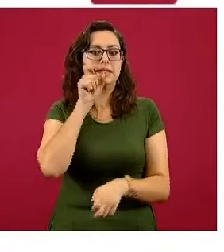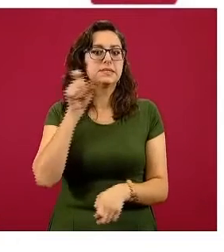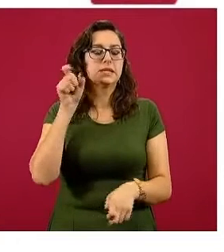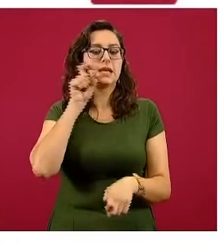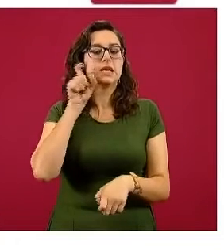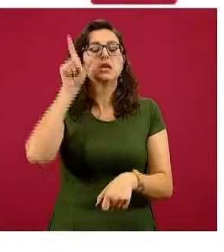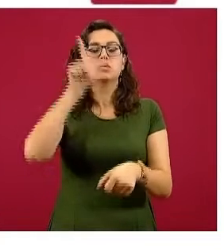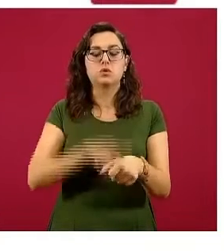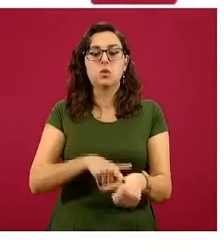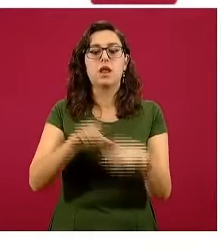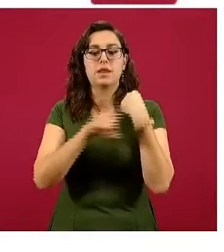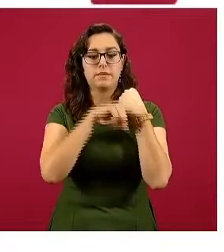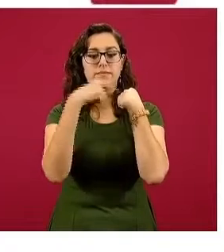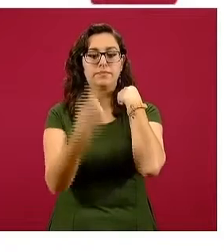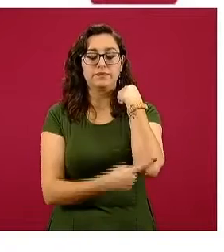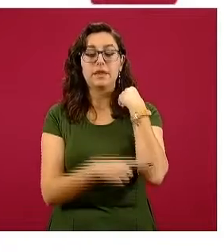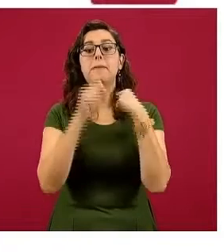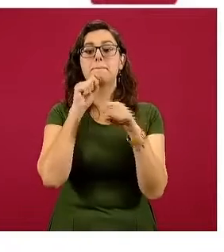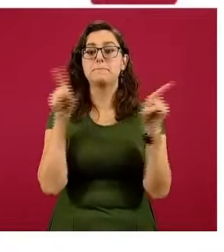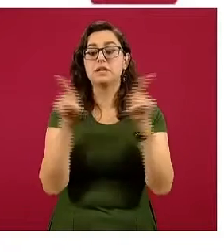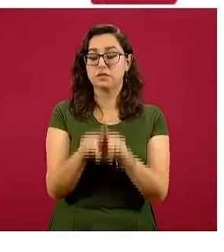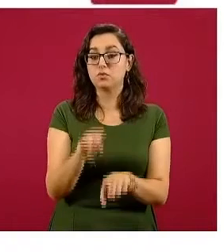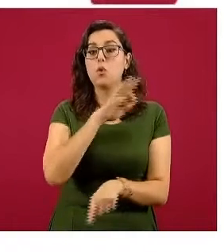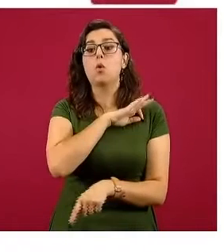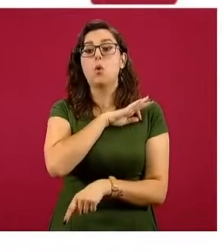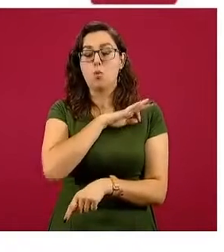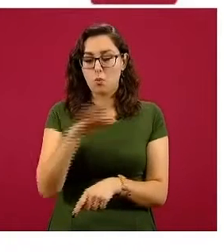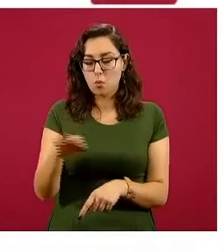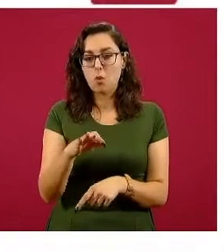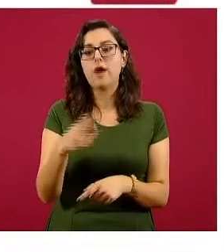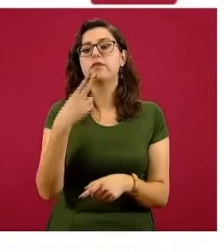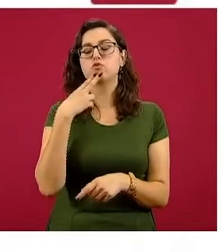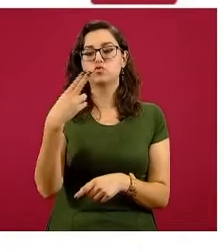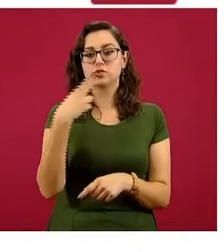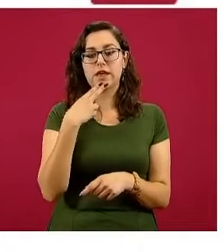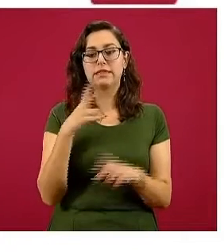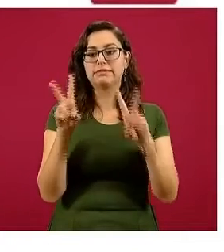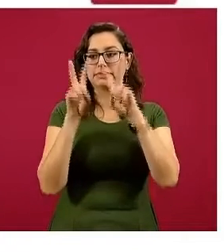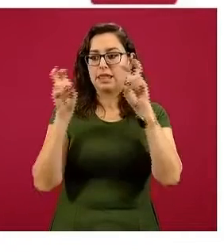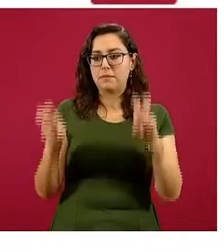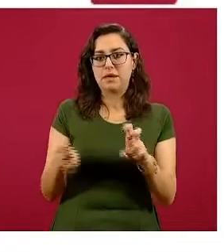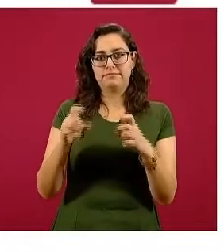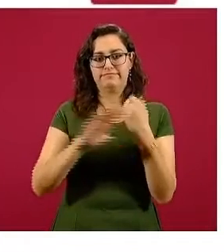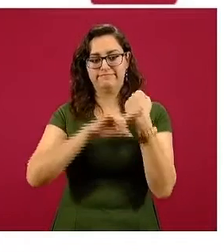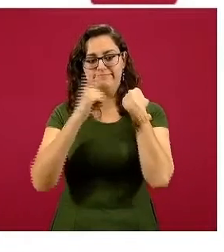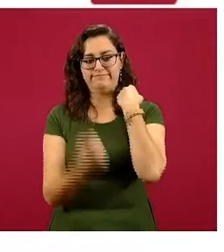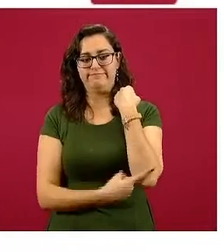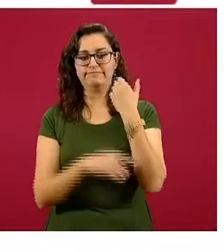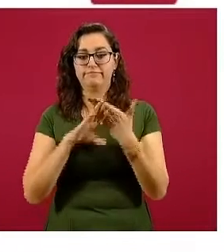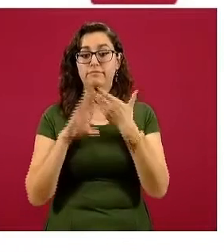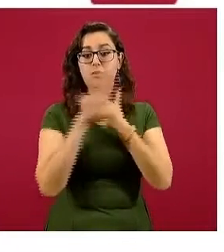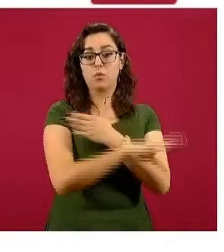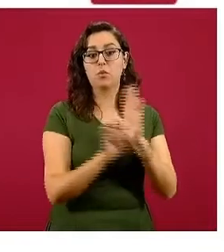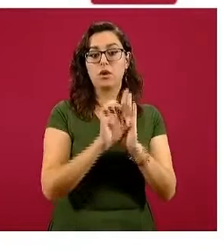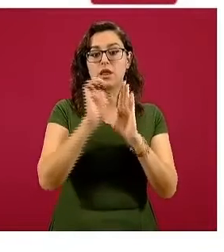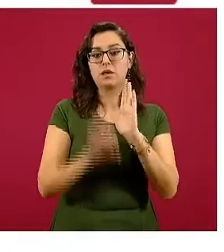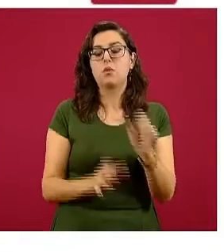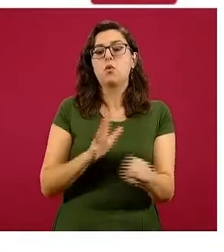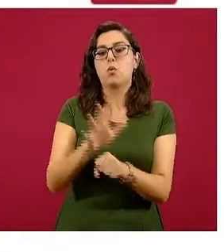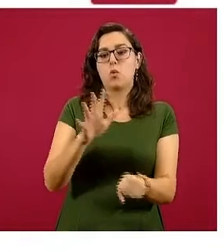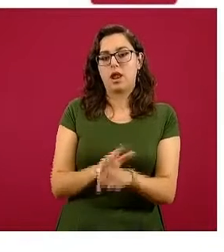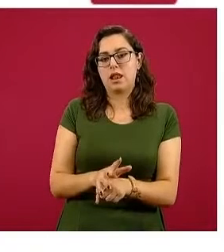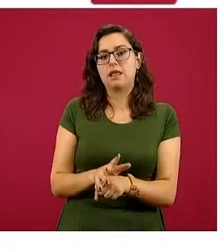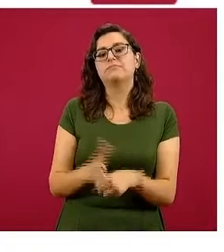incluyen los servicios de anticoncepción, como es la vasectomía. Toda persona con respecto a esto tiene derecho